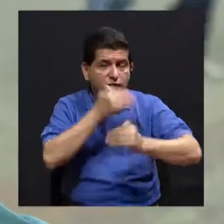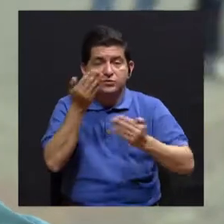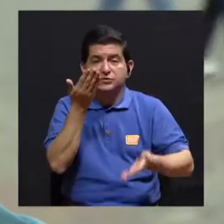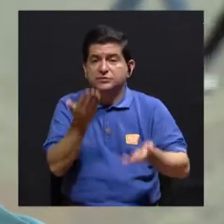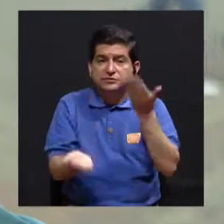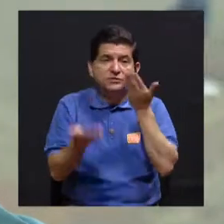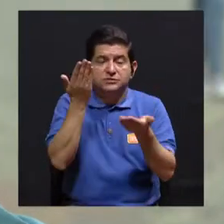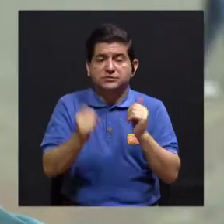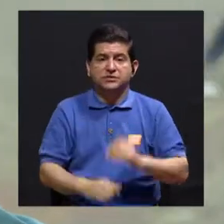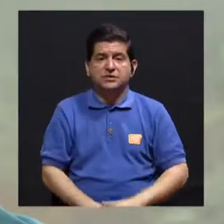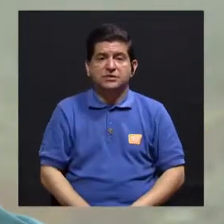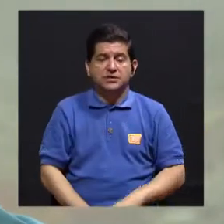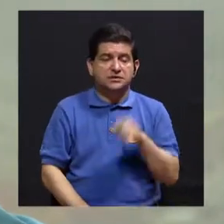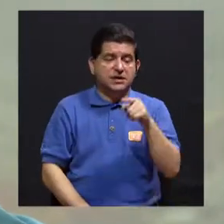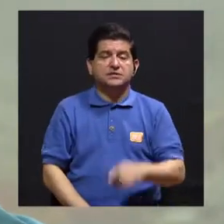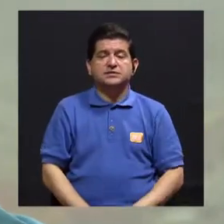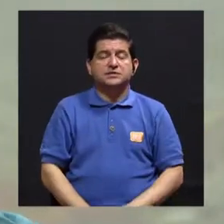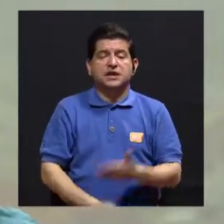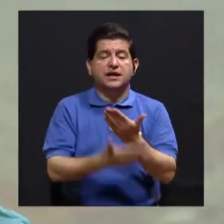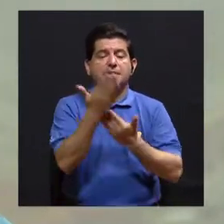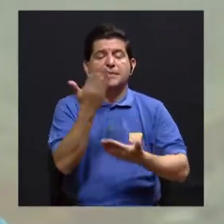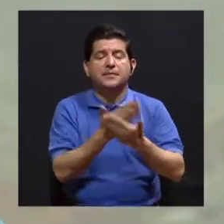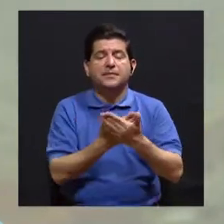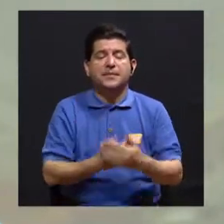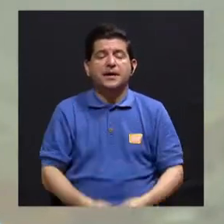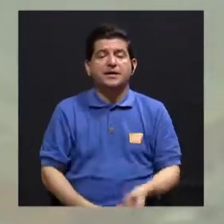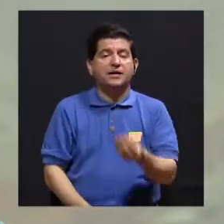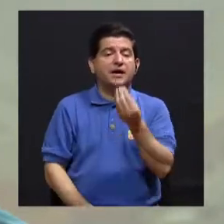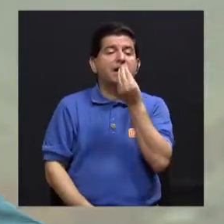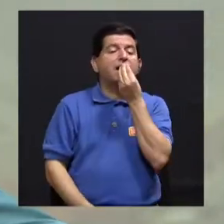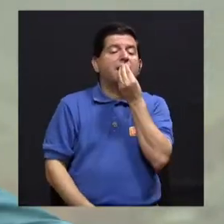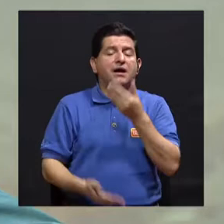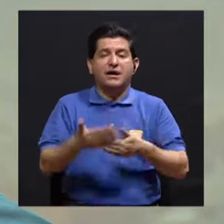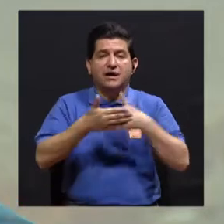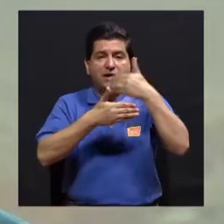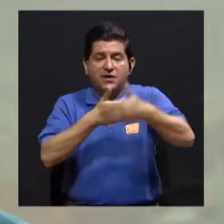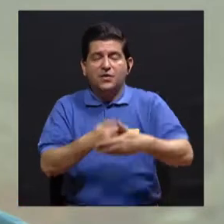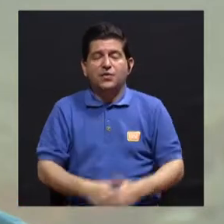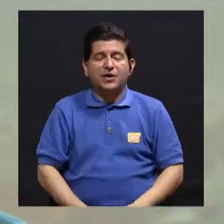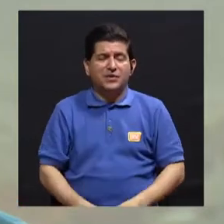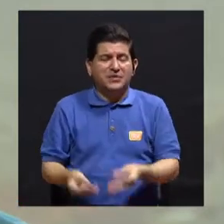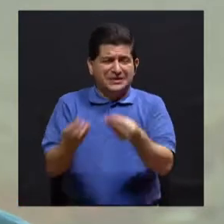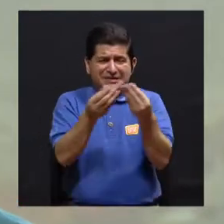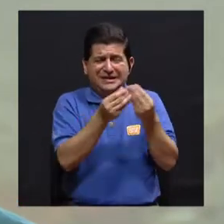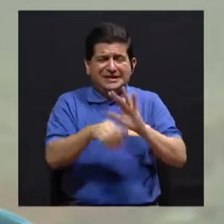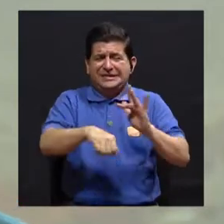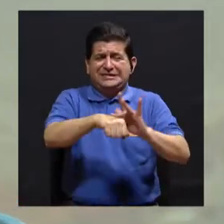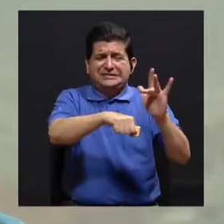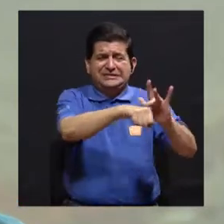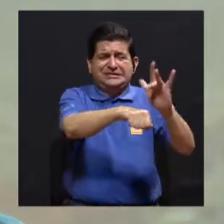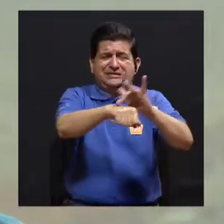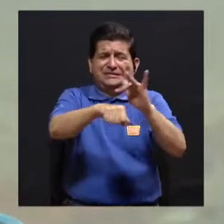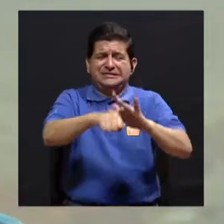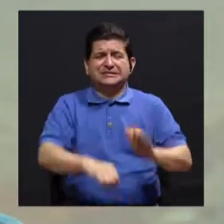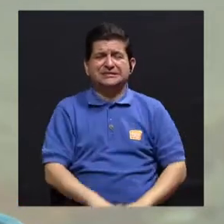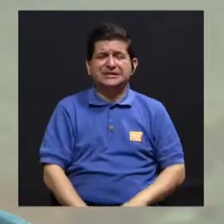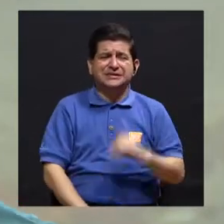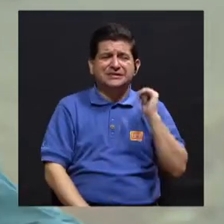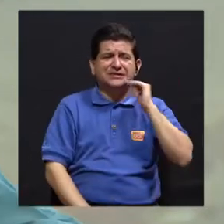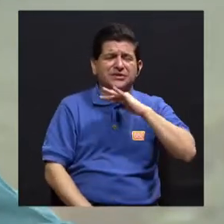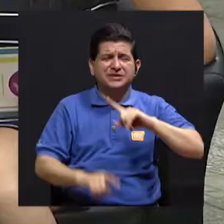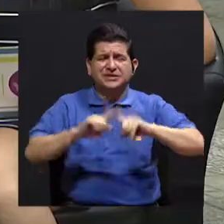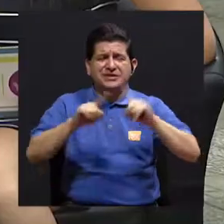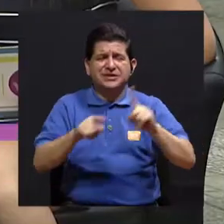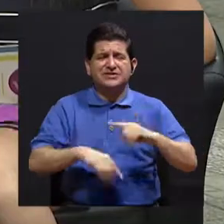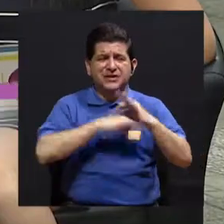puede llevarlo a llevarse las manos a la boca después de estar en contacto con tierra contaminada, ¿verdad?, con diferentes